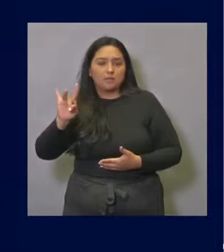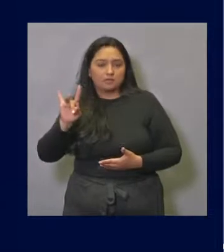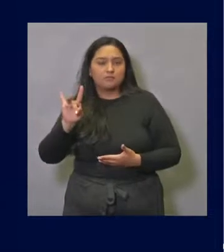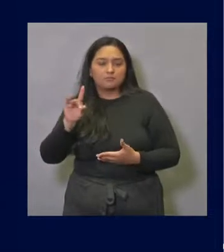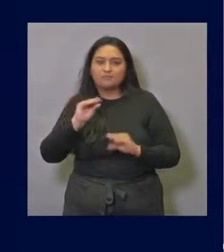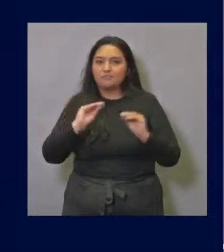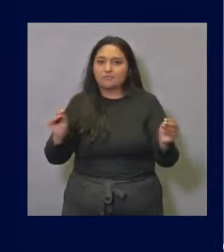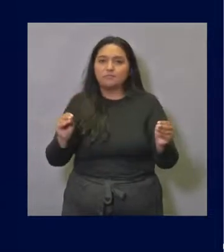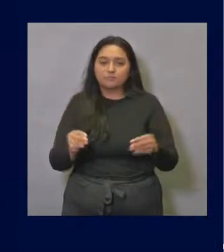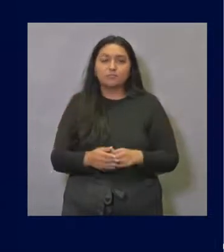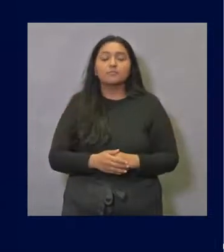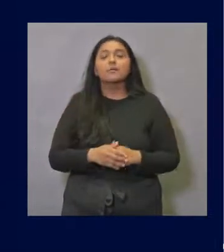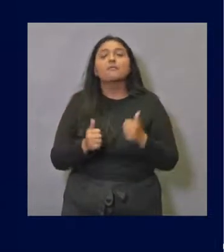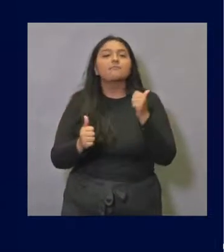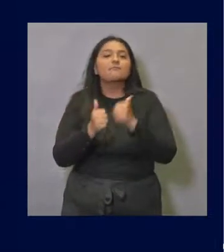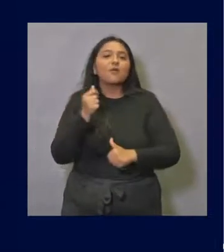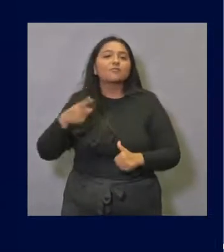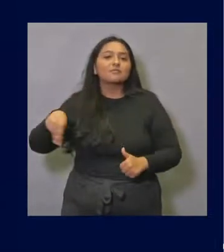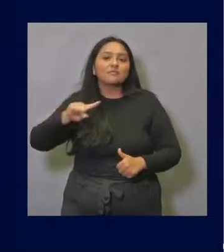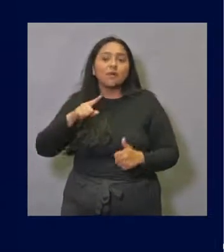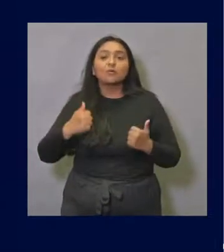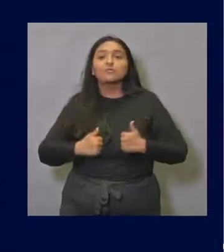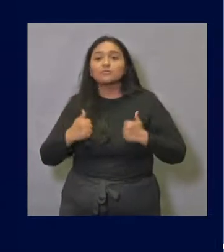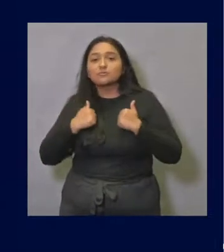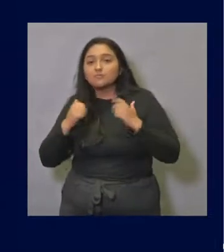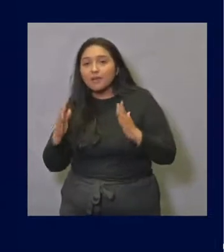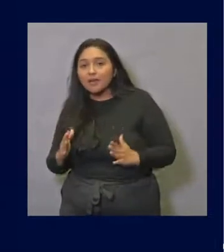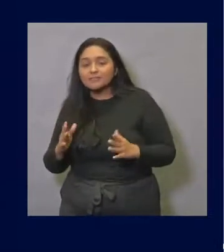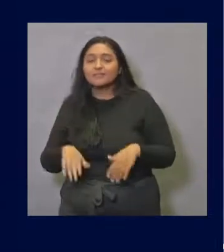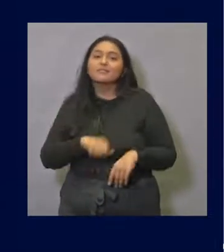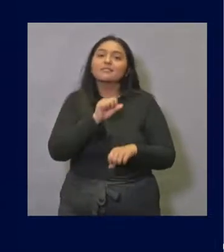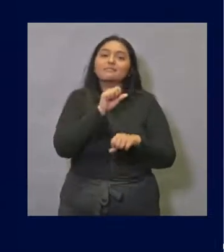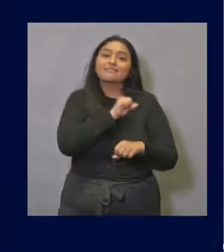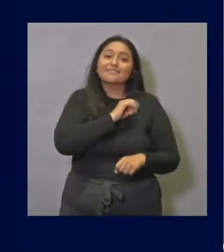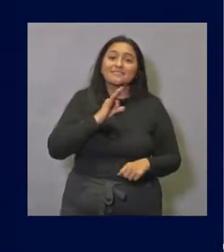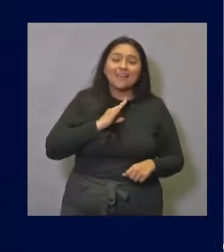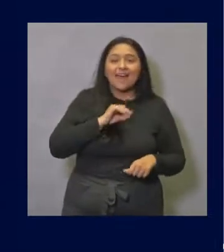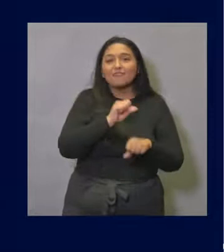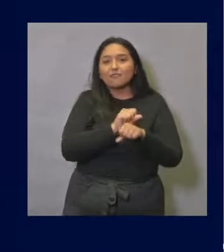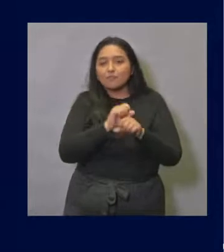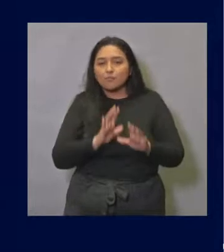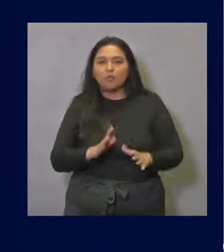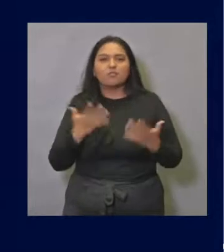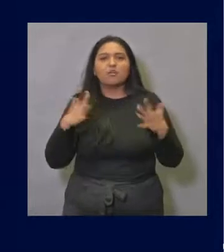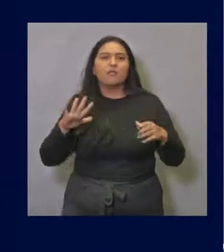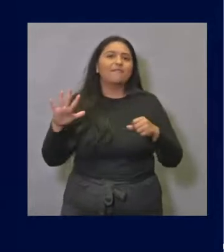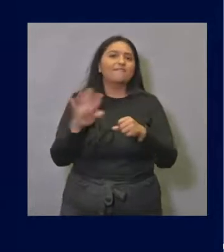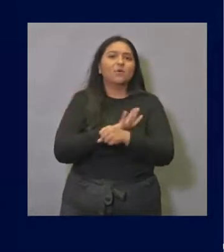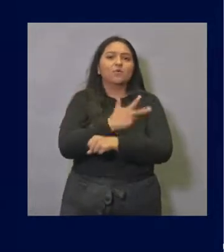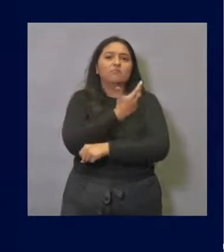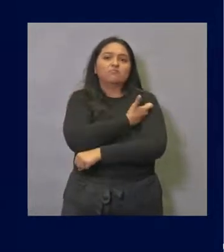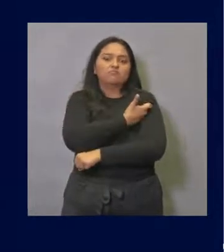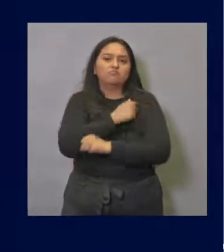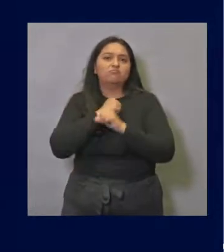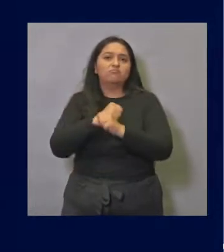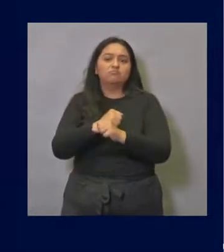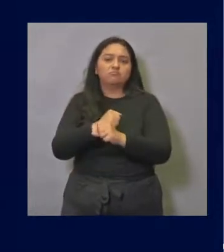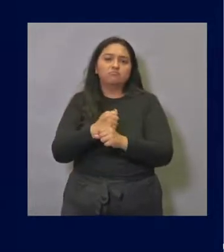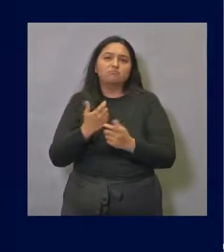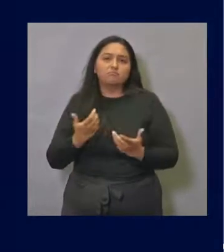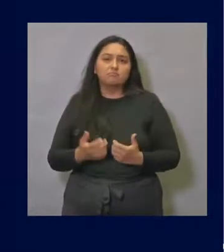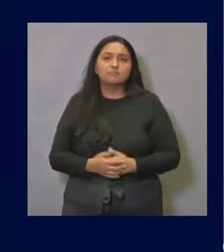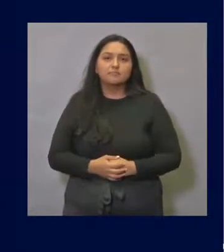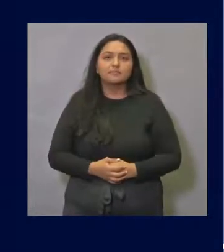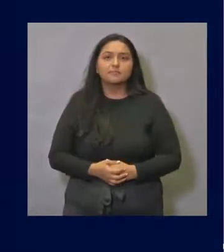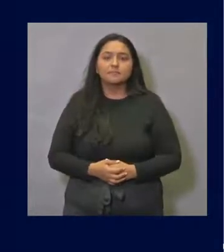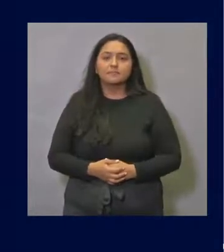los trabajadores y residentes ahora están completamente vacunados, lo que agrega una capa adicional de protección contra